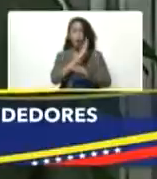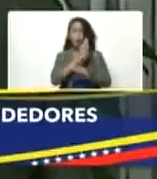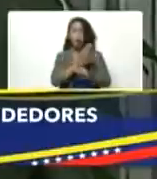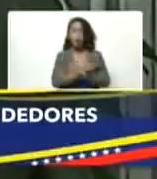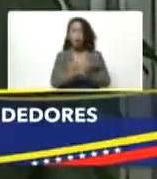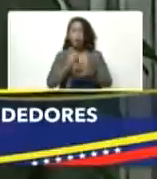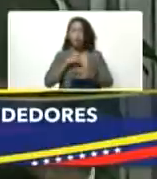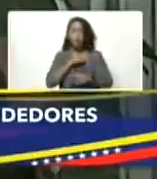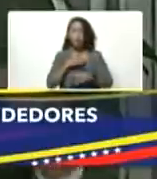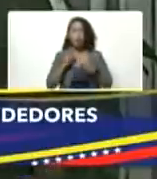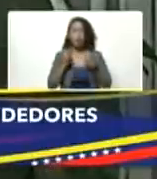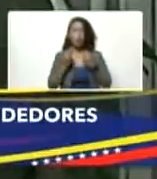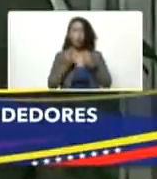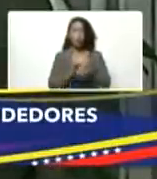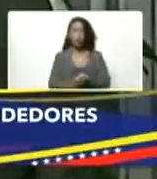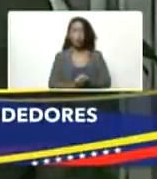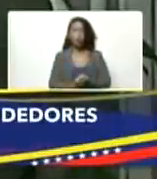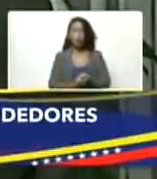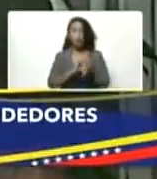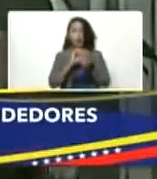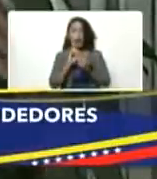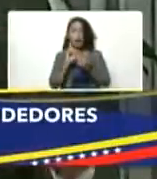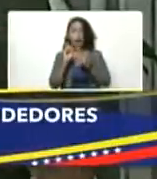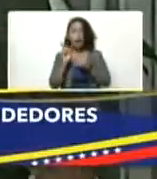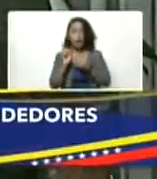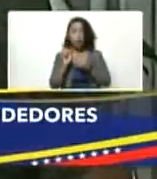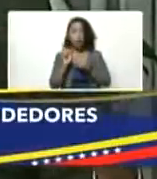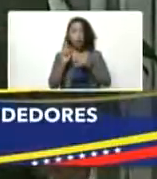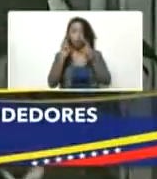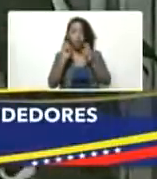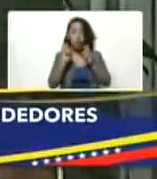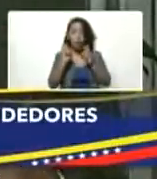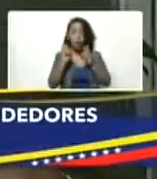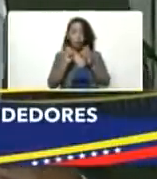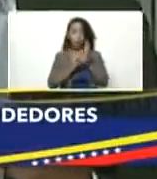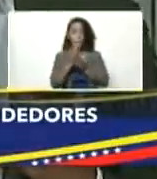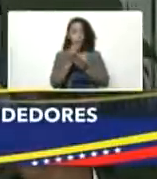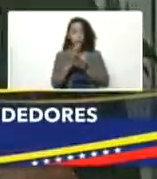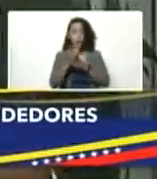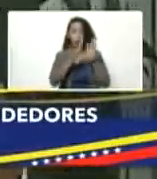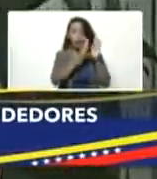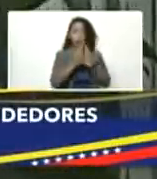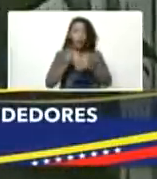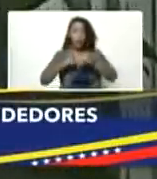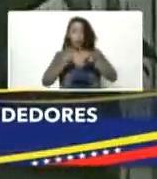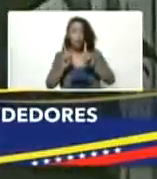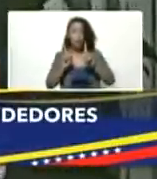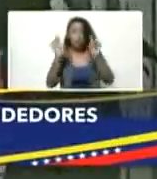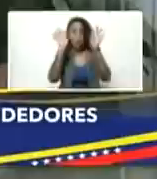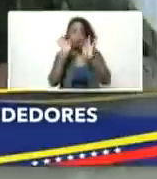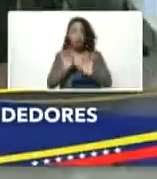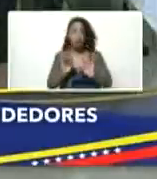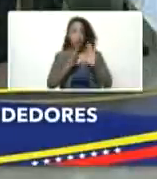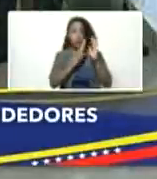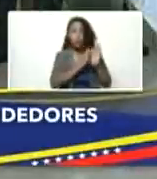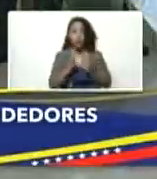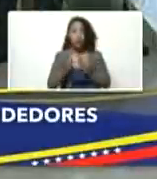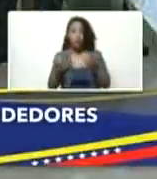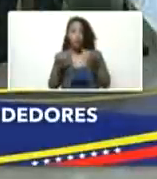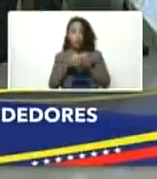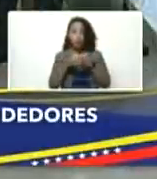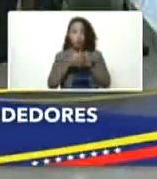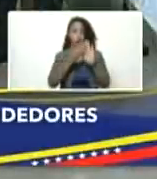nuestra economía. No estos nuevos emprendedores, organizados de distintas maneras, presidente, organizados en los sectores